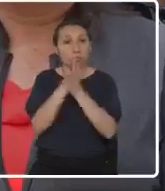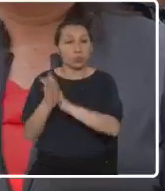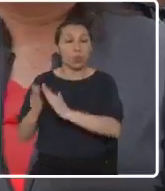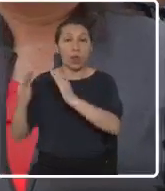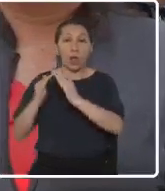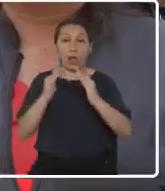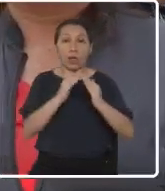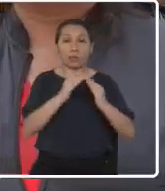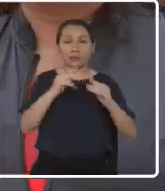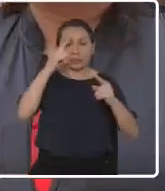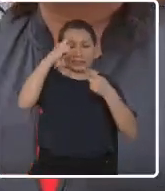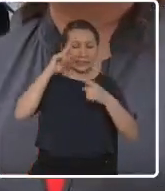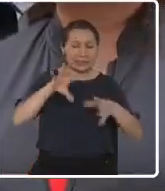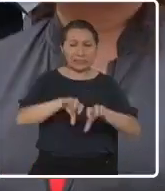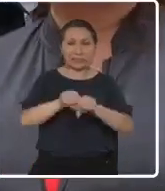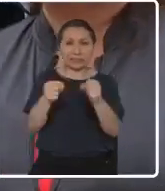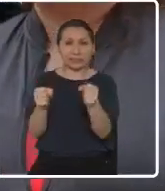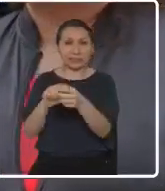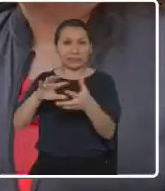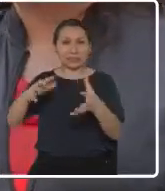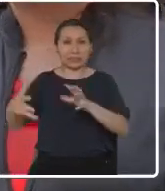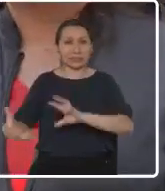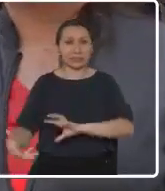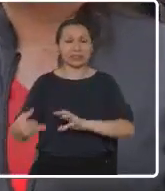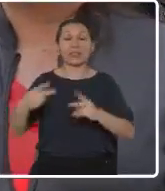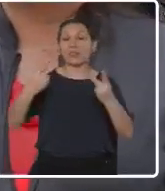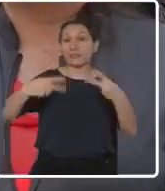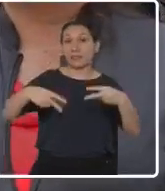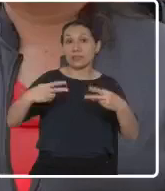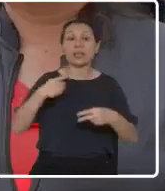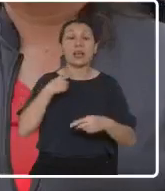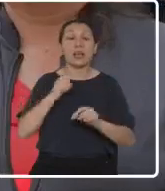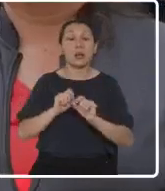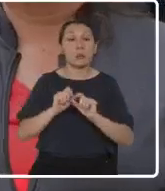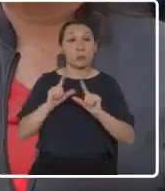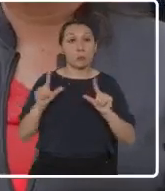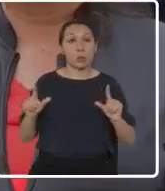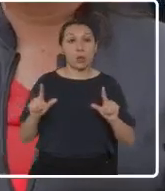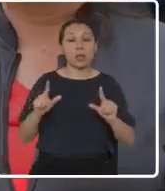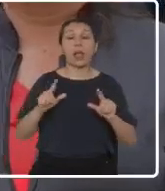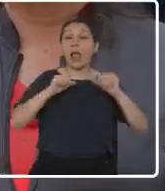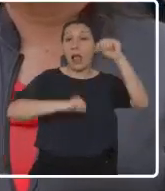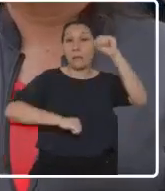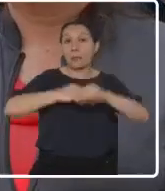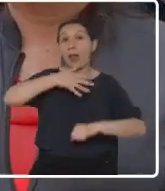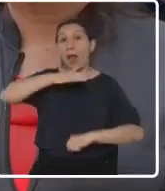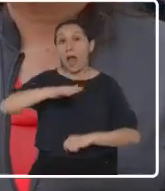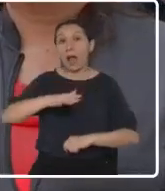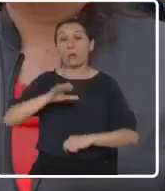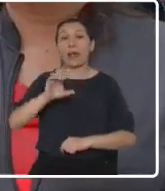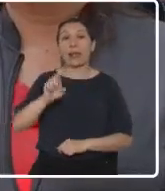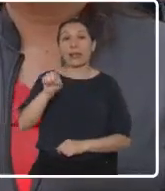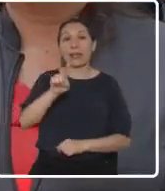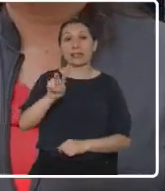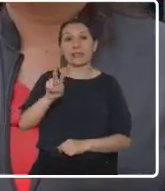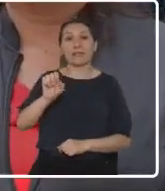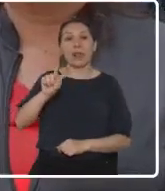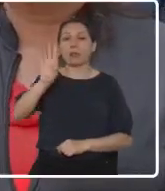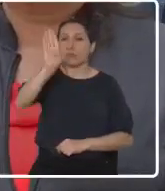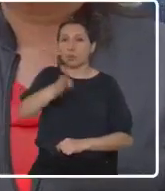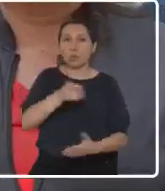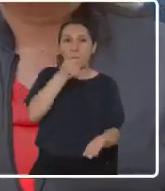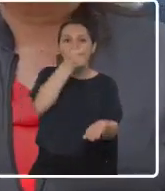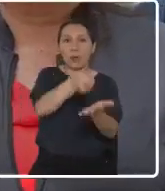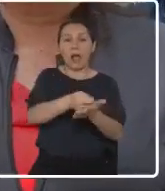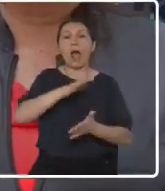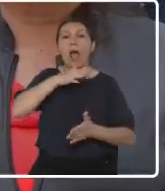que resultaron dañadas por los incendios en las comunas de Viña del Mar y Quilpué, la empresa sanitaria Esval va a suspender el cobro de los servicios